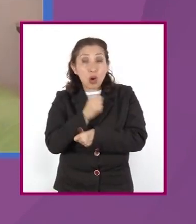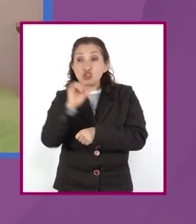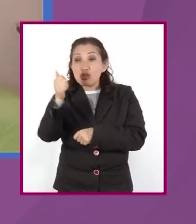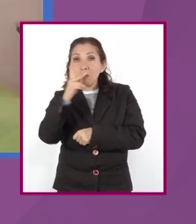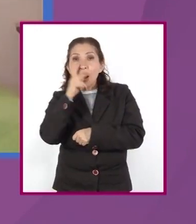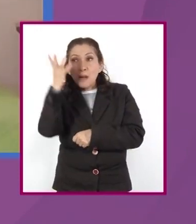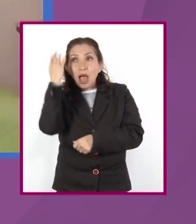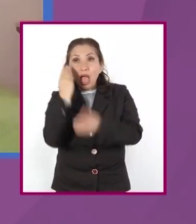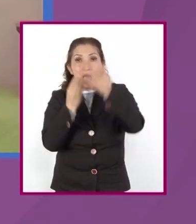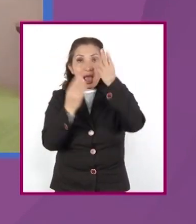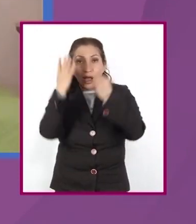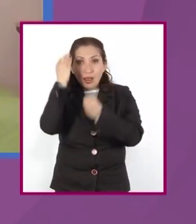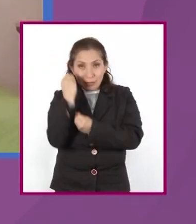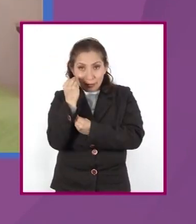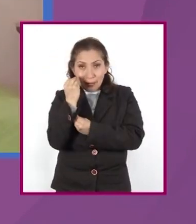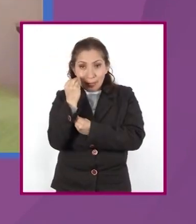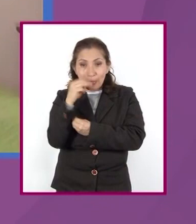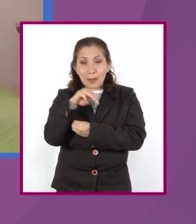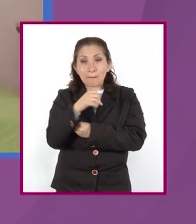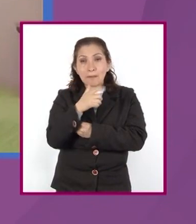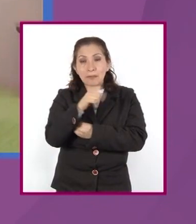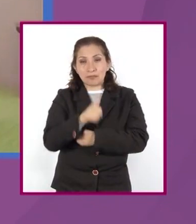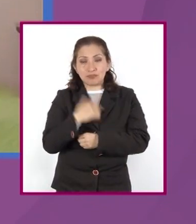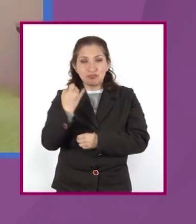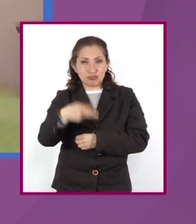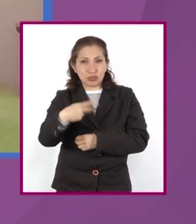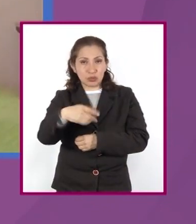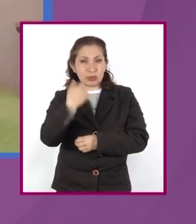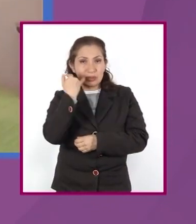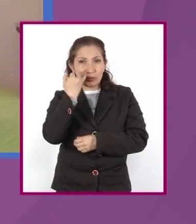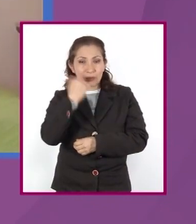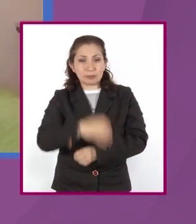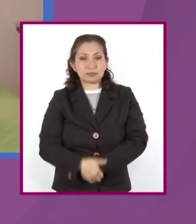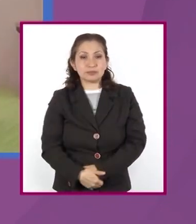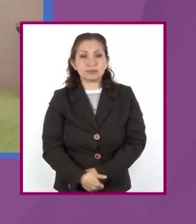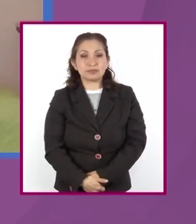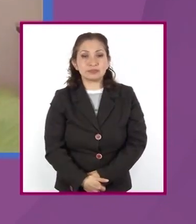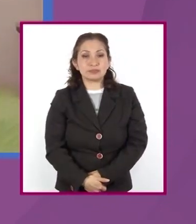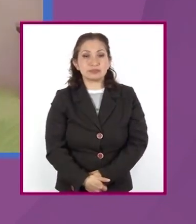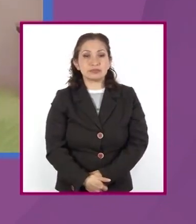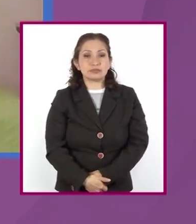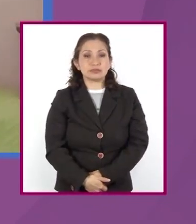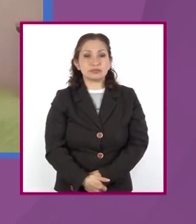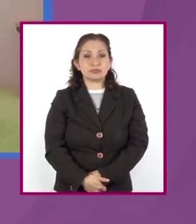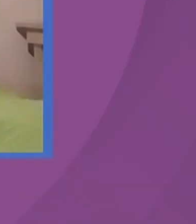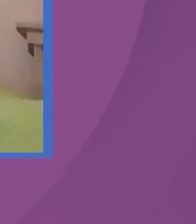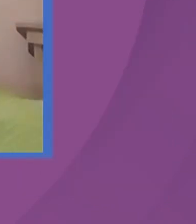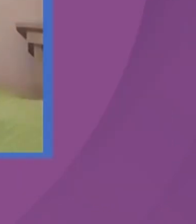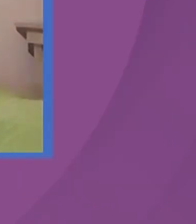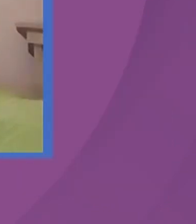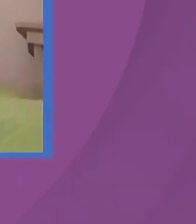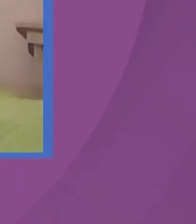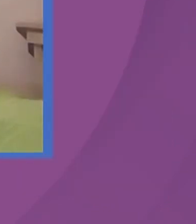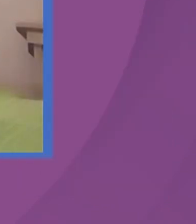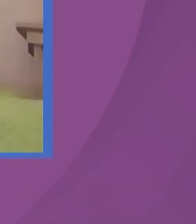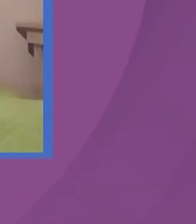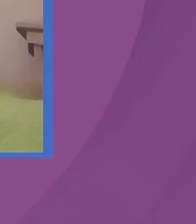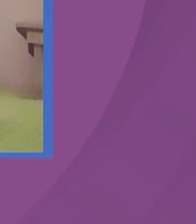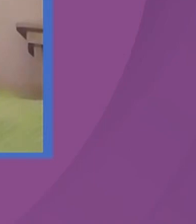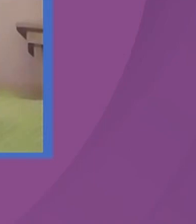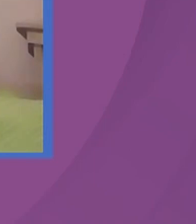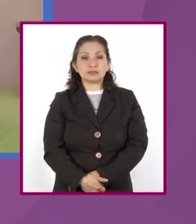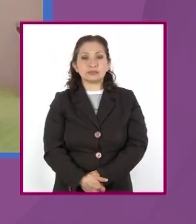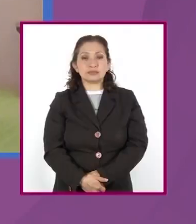más. Magá, Xiahú, Pagui, Haku, Nará, Befi, Gaseguantoji.